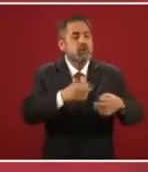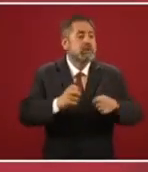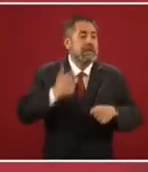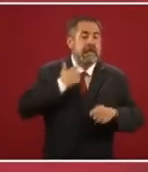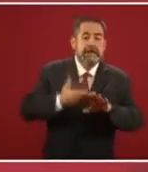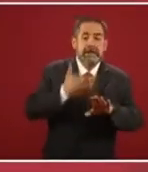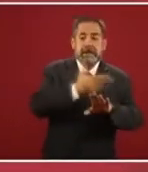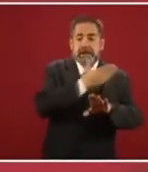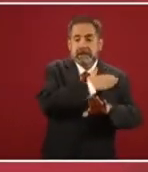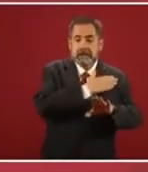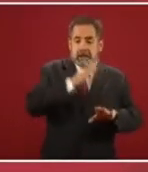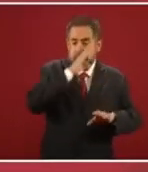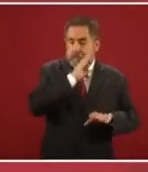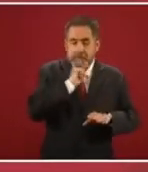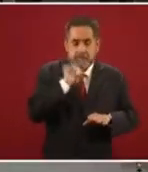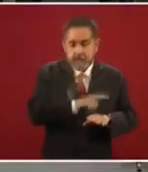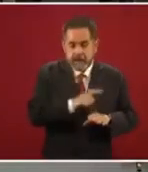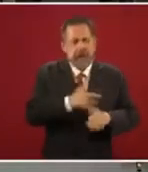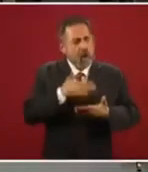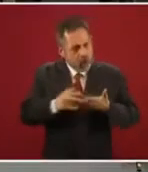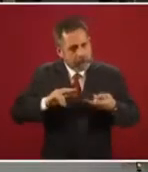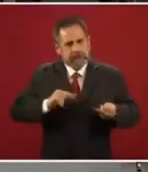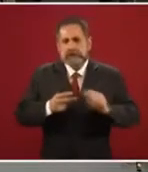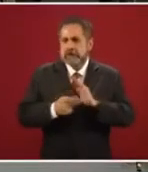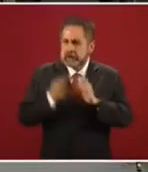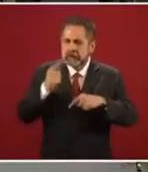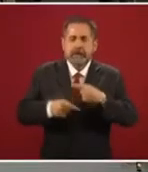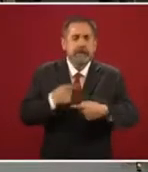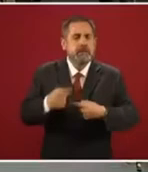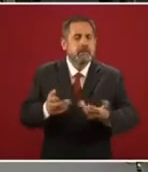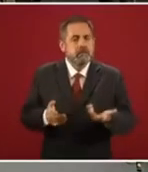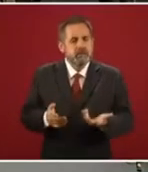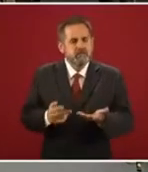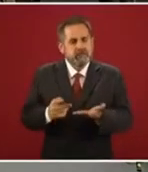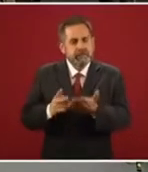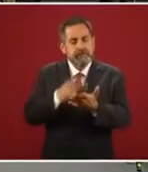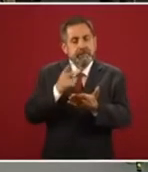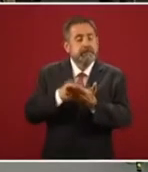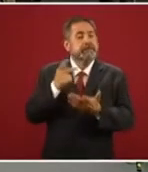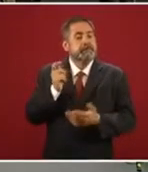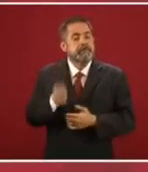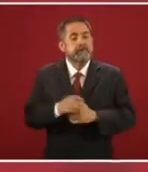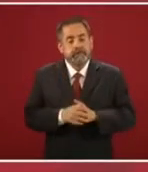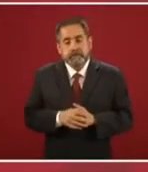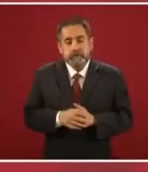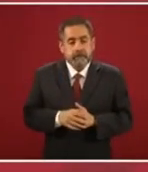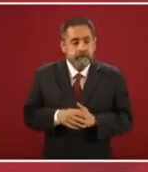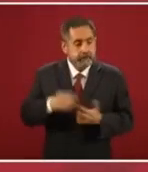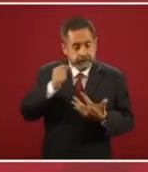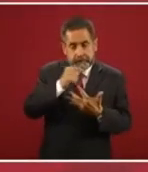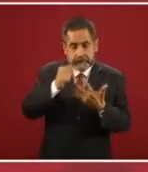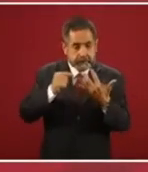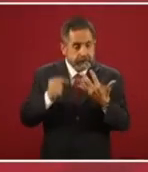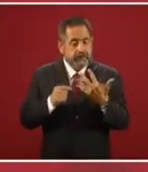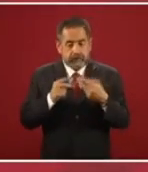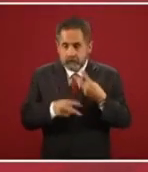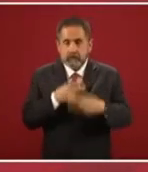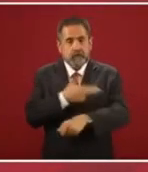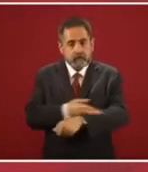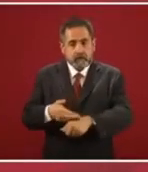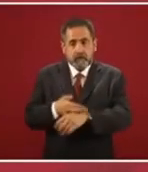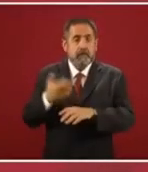hicieron absolutamente de mala fe. Y eso se repite prácticamente en cada una de las áreas de los procedimientos